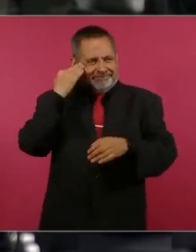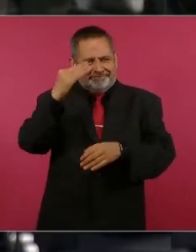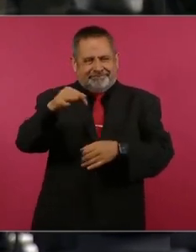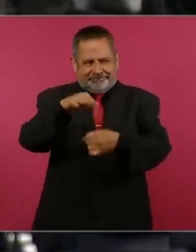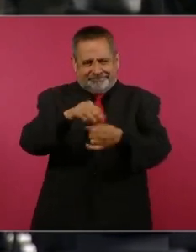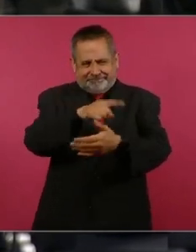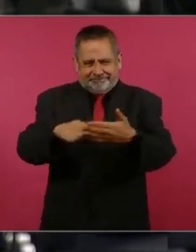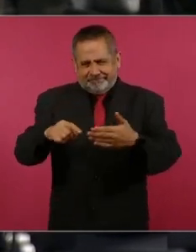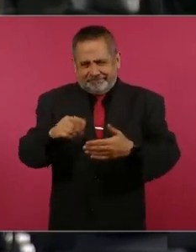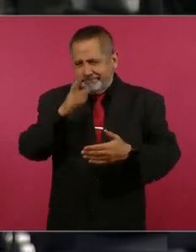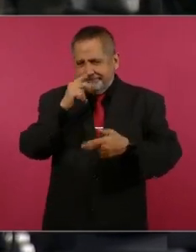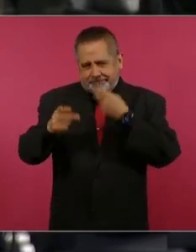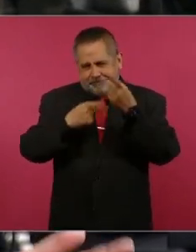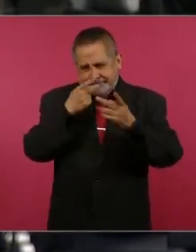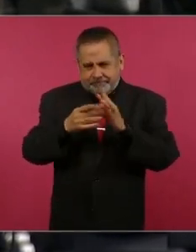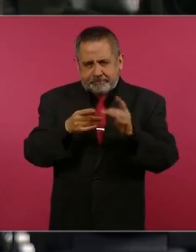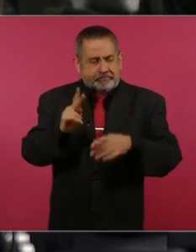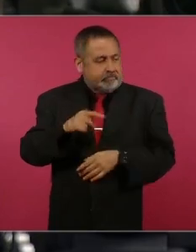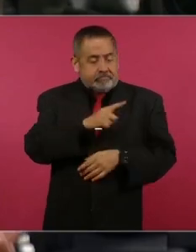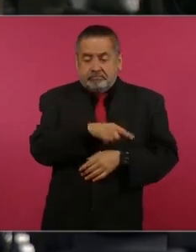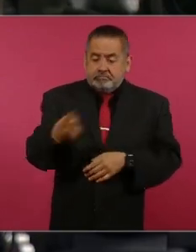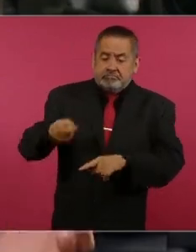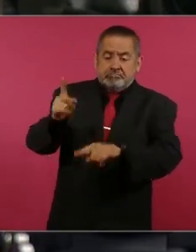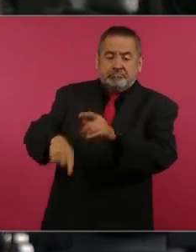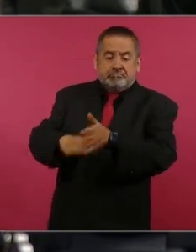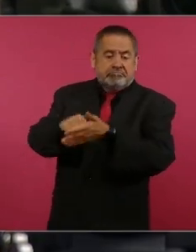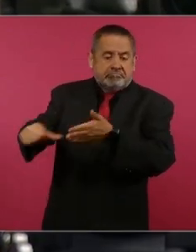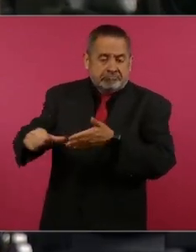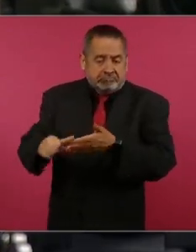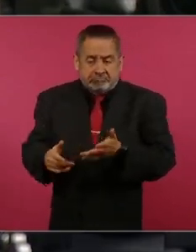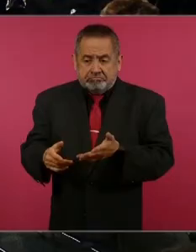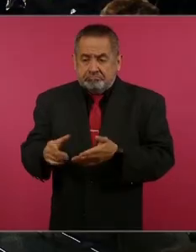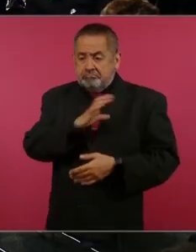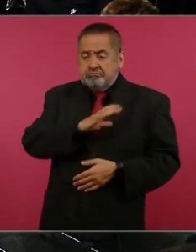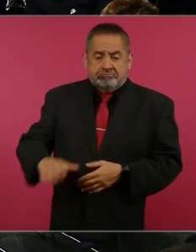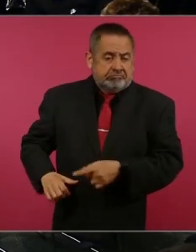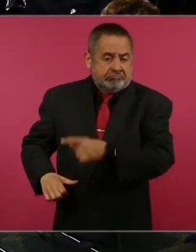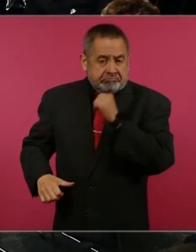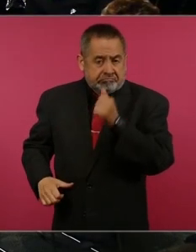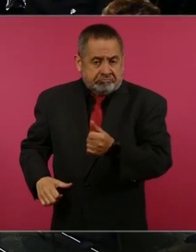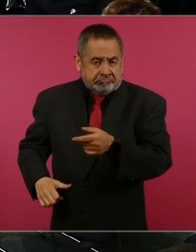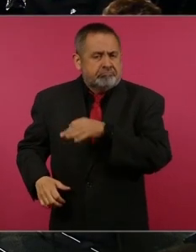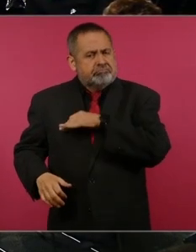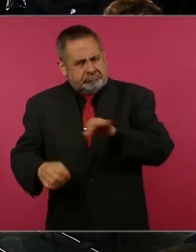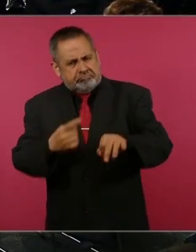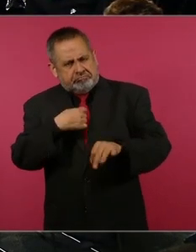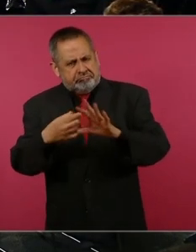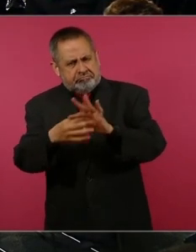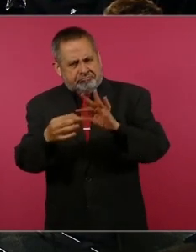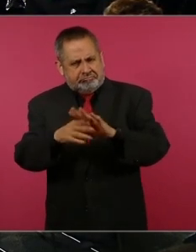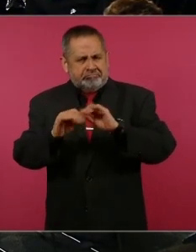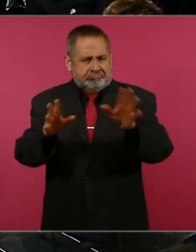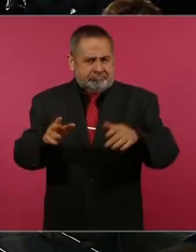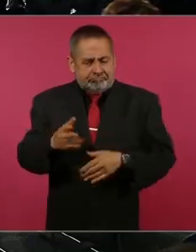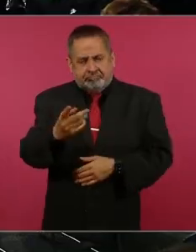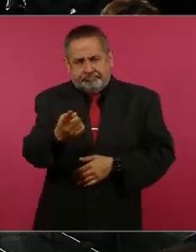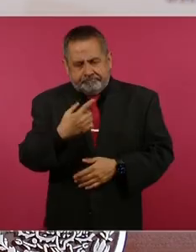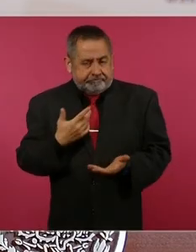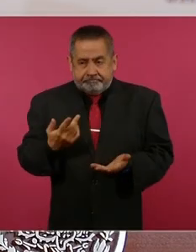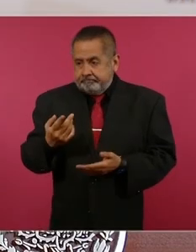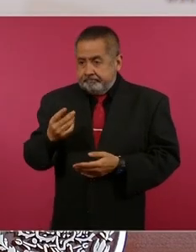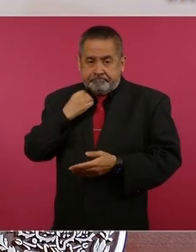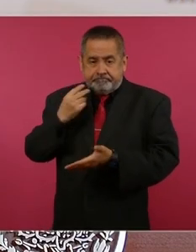tocar el asunto, sin embargo, pues si ya está anulada la candidatura, pues yo no le veo mayor problema. Aquí quiero, si me corrige